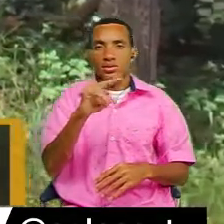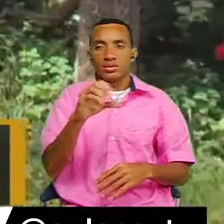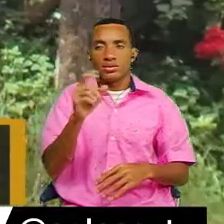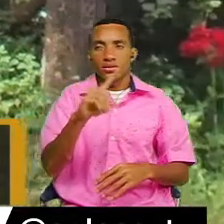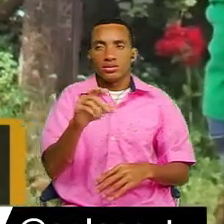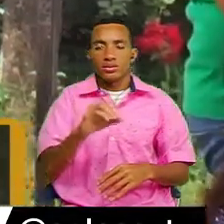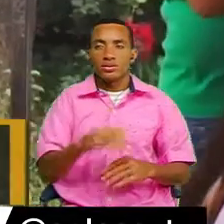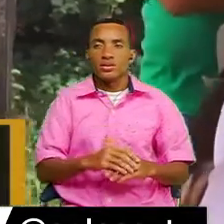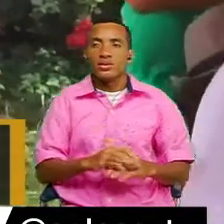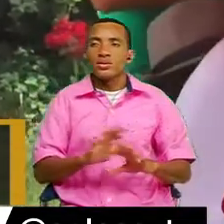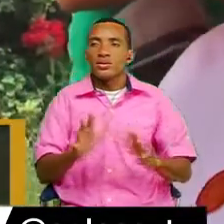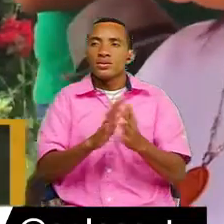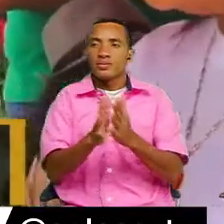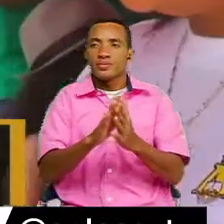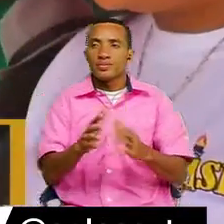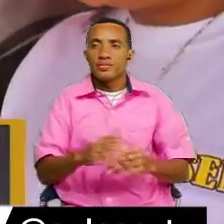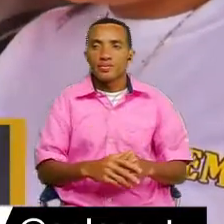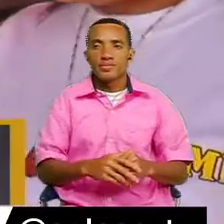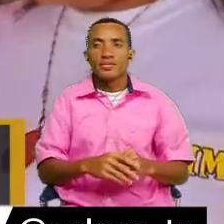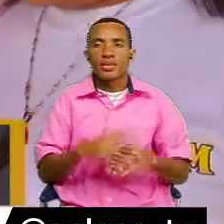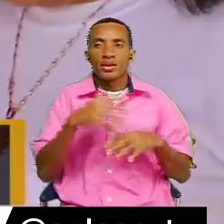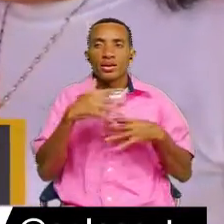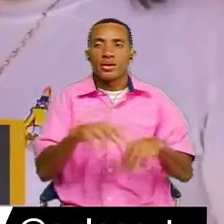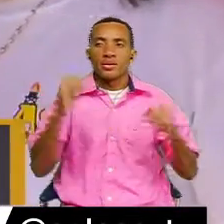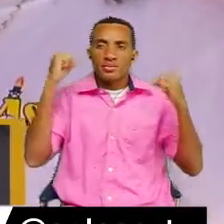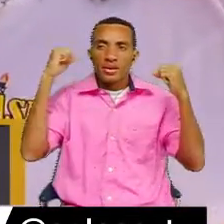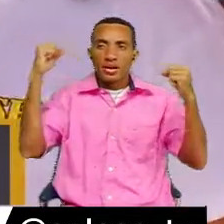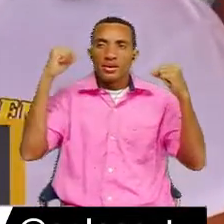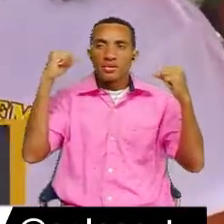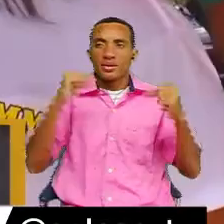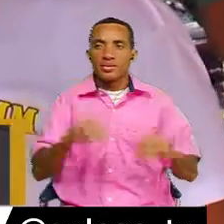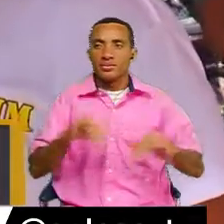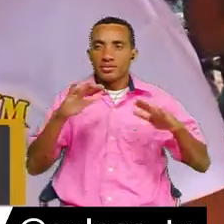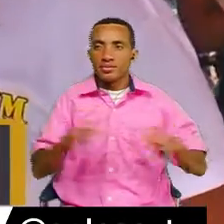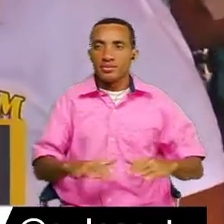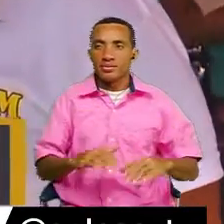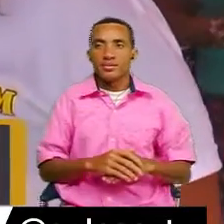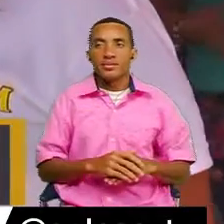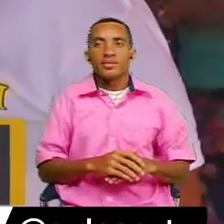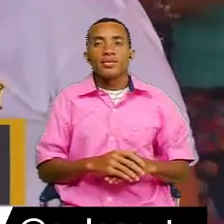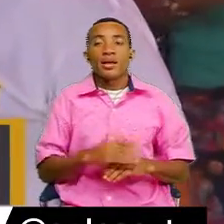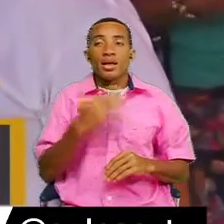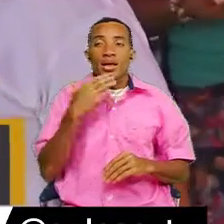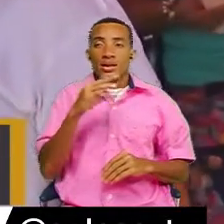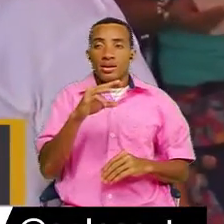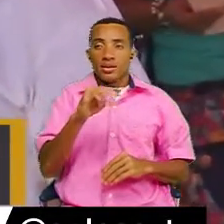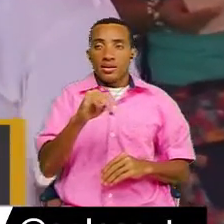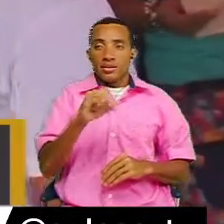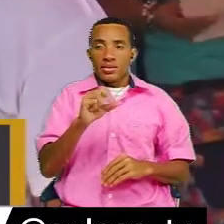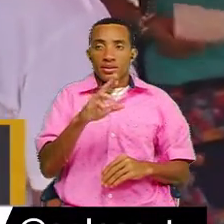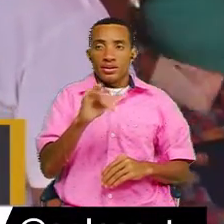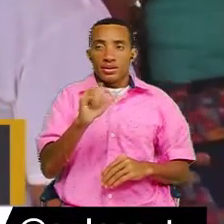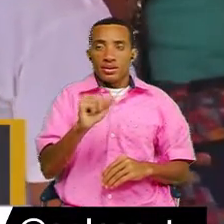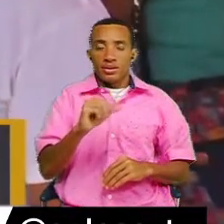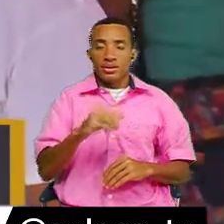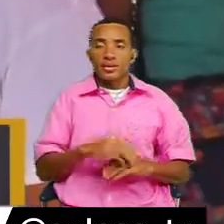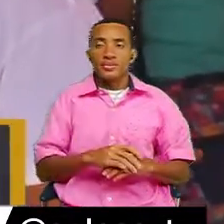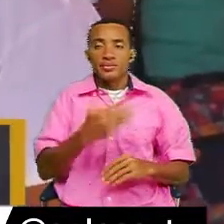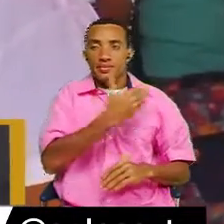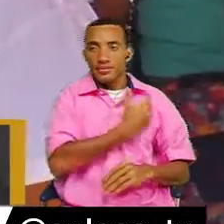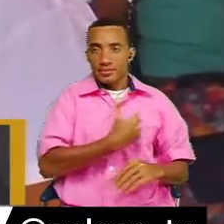a los protagonistas de esa protesta que se está realizando aquí, este plantón. Tenemos aquí a mi lado a María Dita Morales, la presidenta de ACEN.